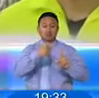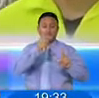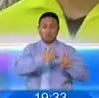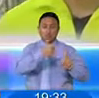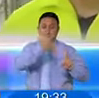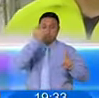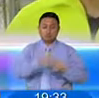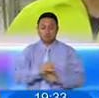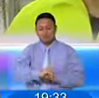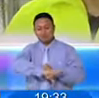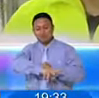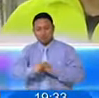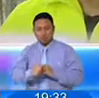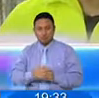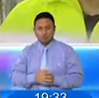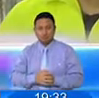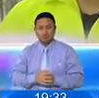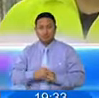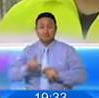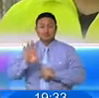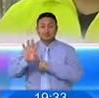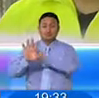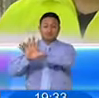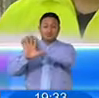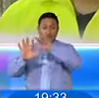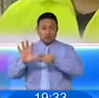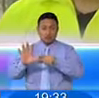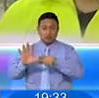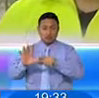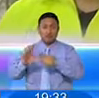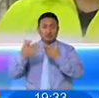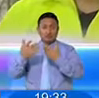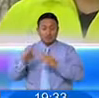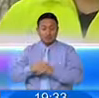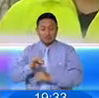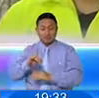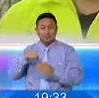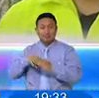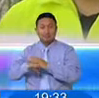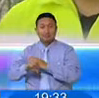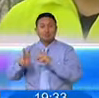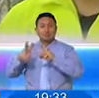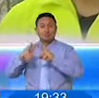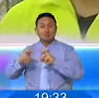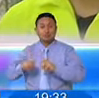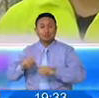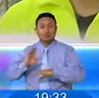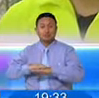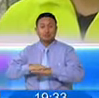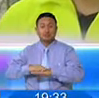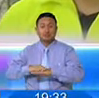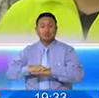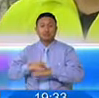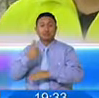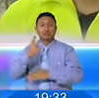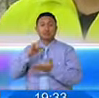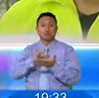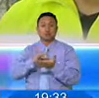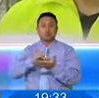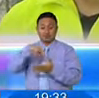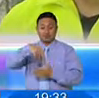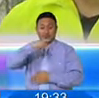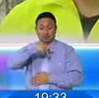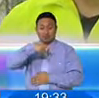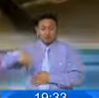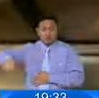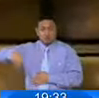y robos. Y es así que varios de estos integrantes se encuentran inmiscuidos dentro de las investigaciones por el robo a dos farmacias en la ciudad de